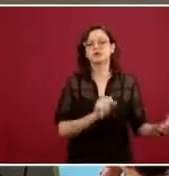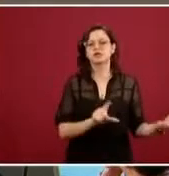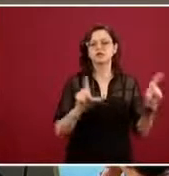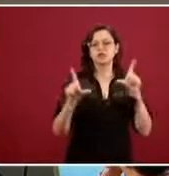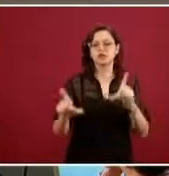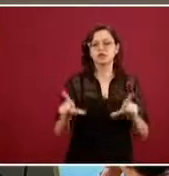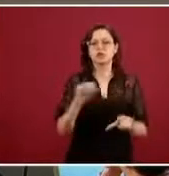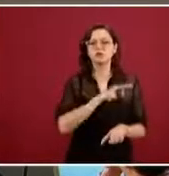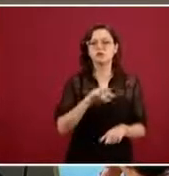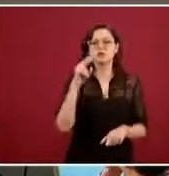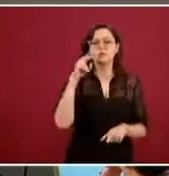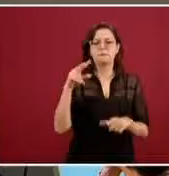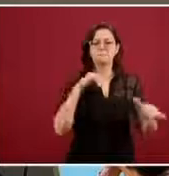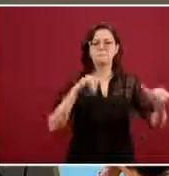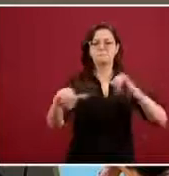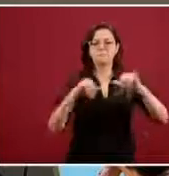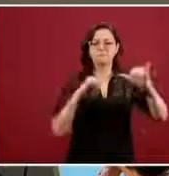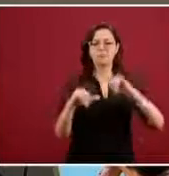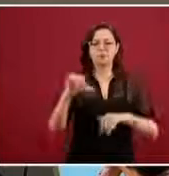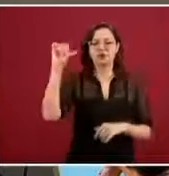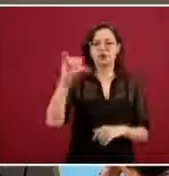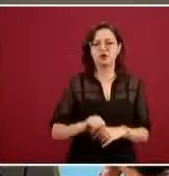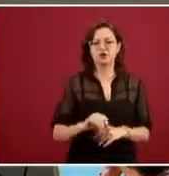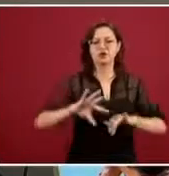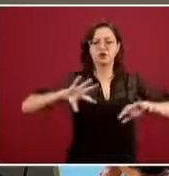nuestra actualización para México: